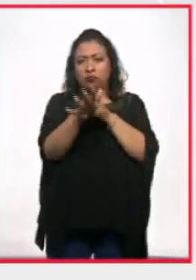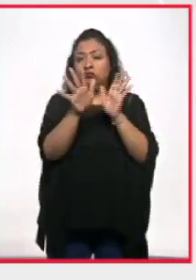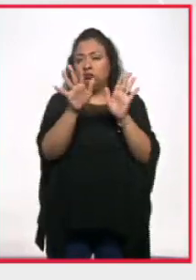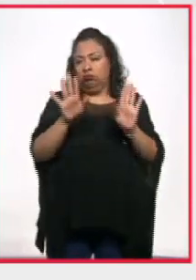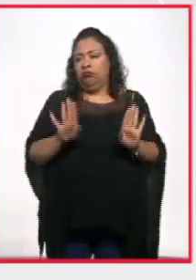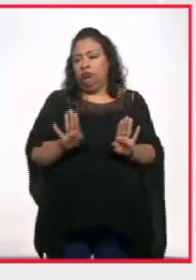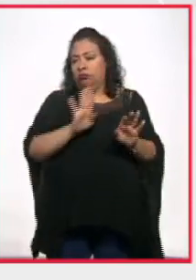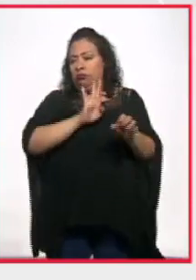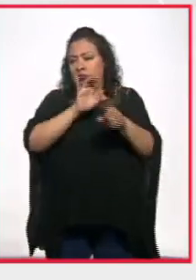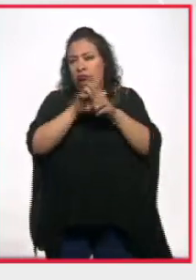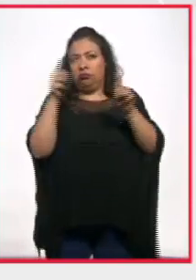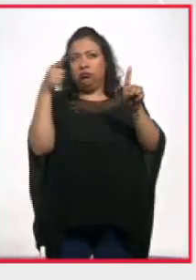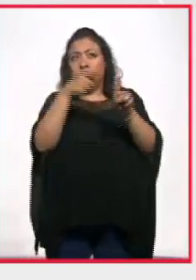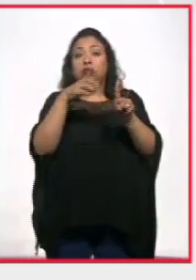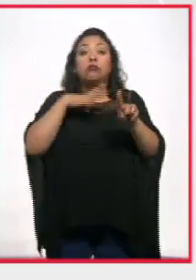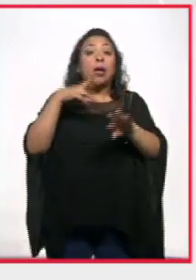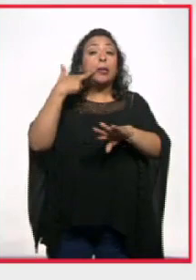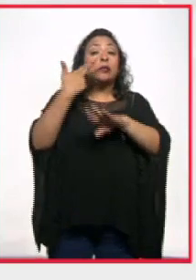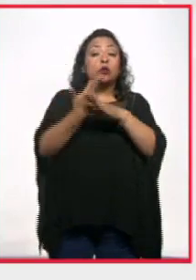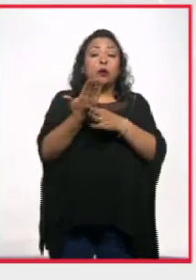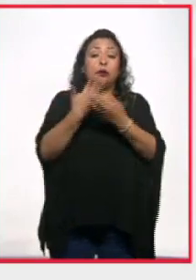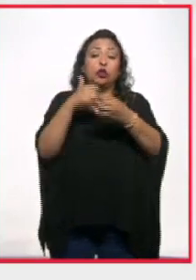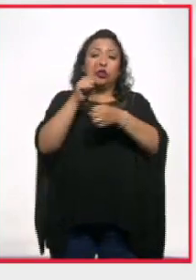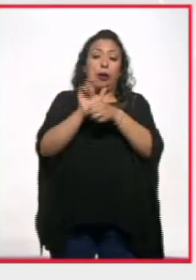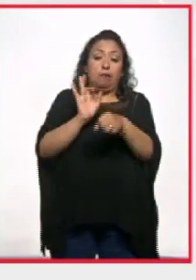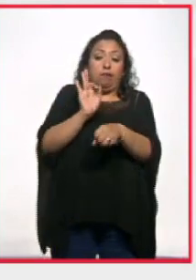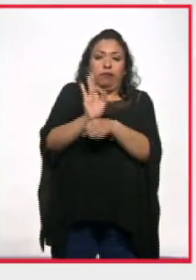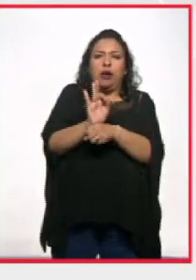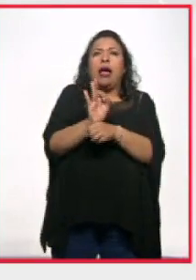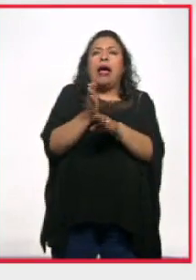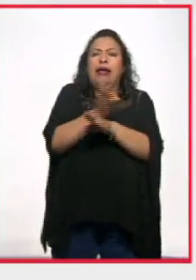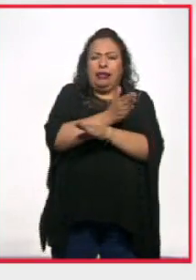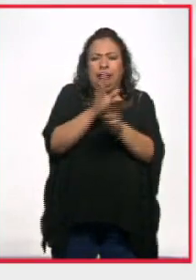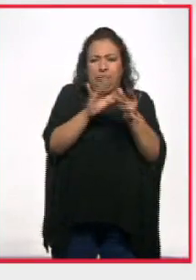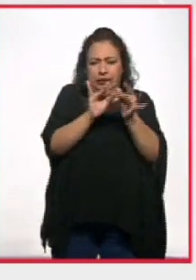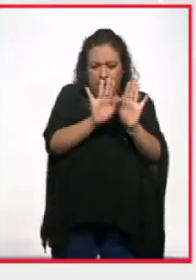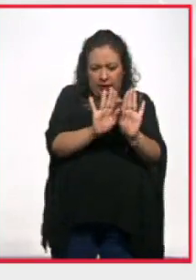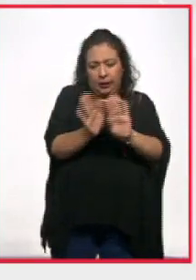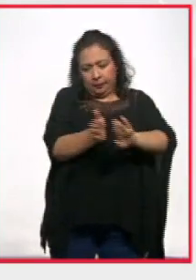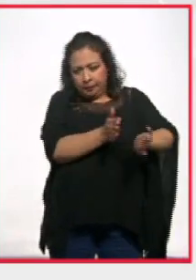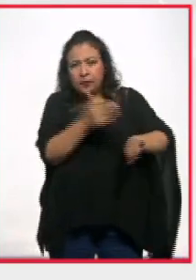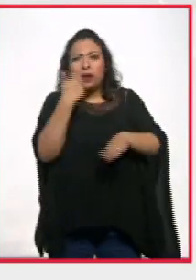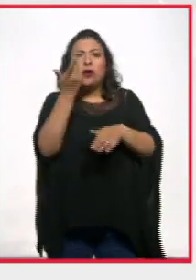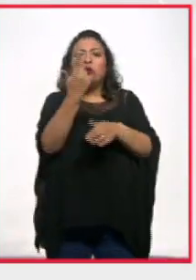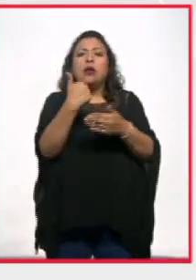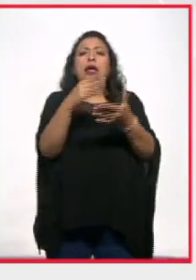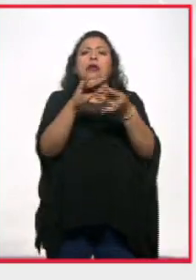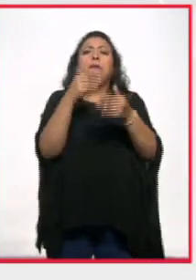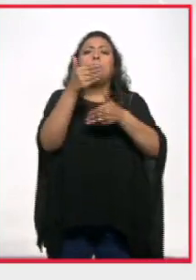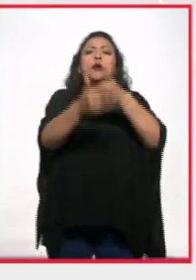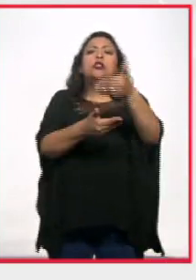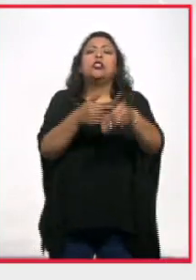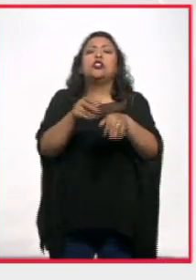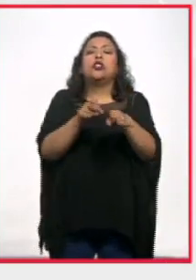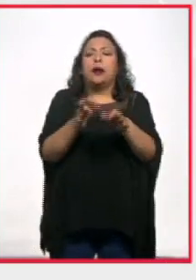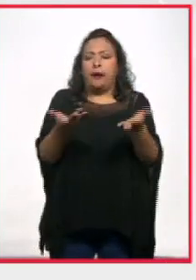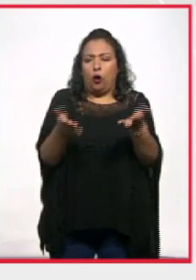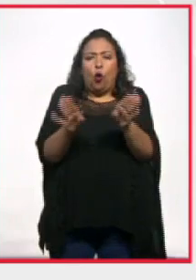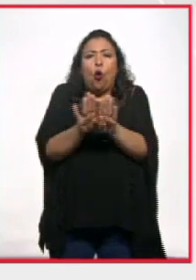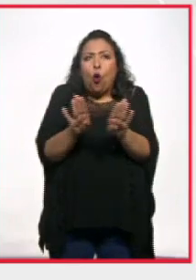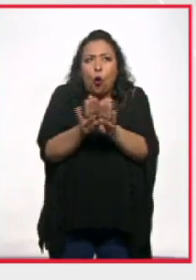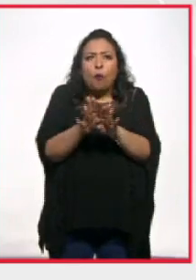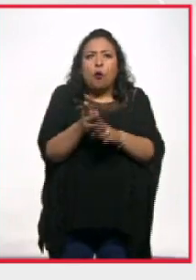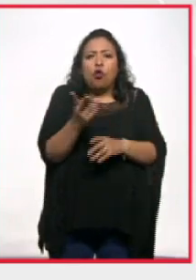muy particular, tiene una responsabilidad social. Antes de hablar de la responsabilidad social, me gustaría que me hablaran del proceso de trabajo, es decir,